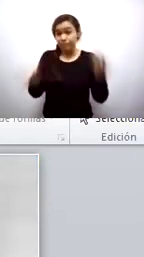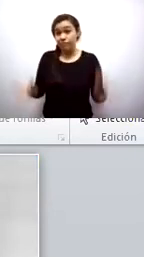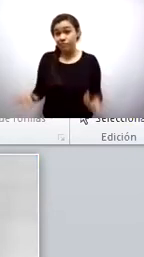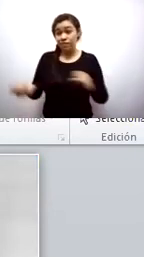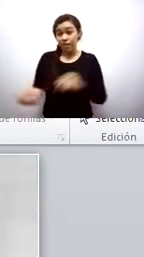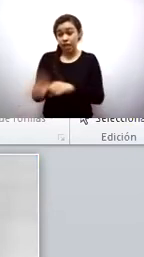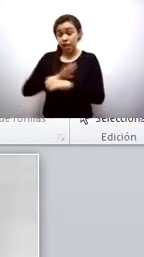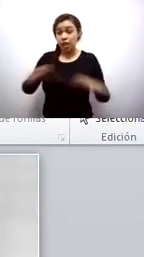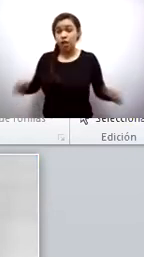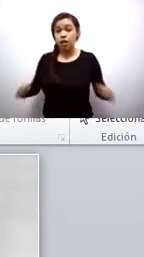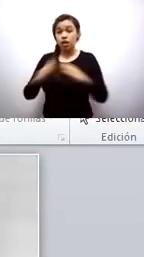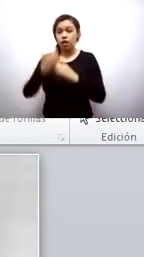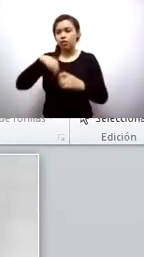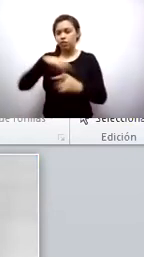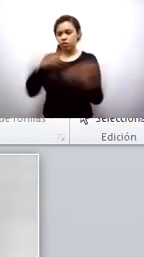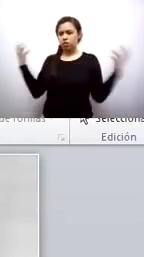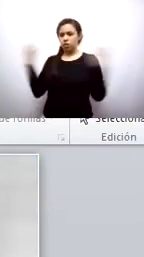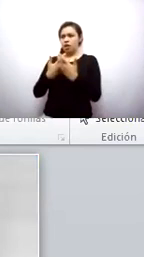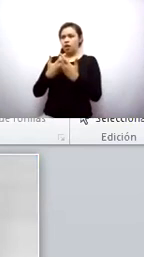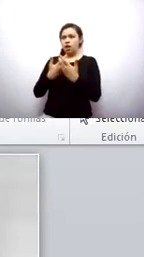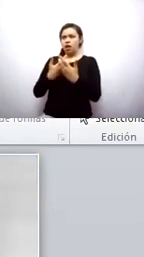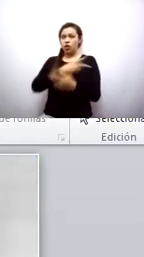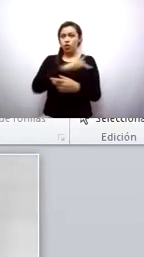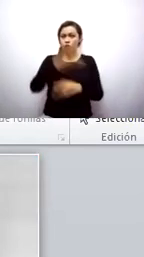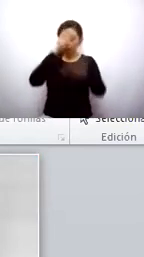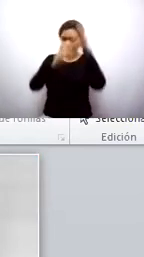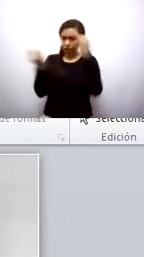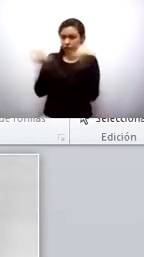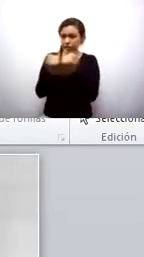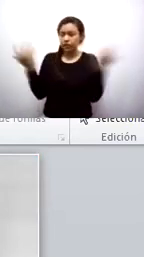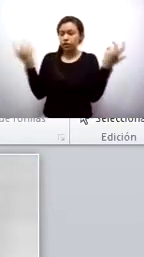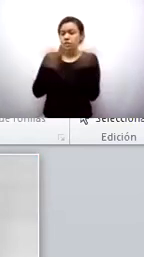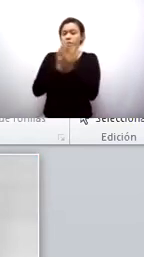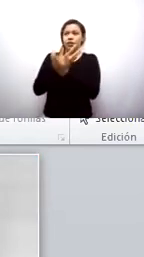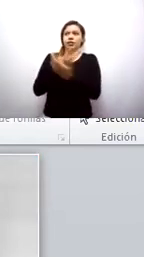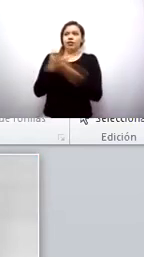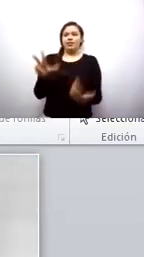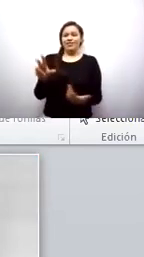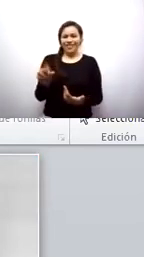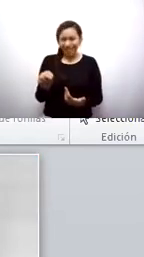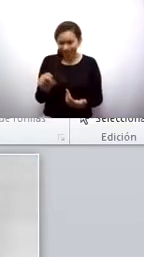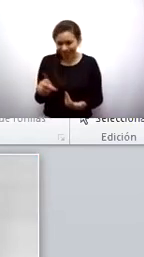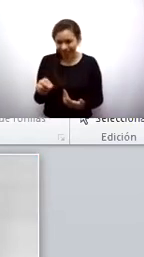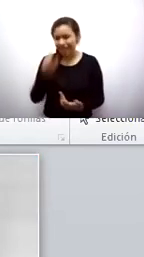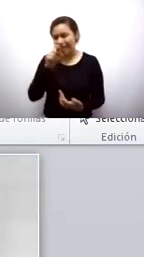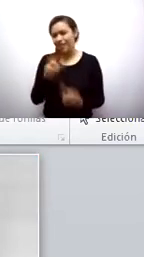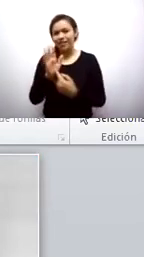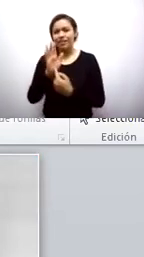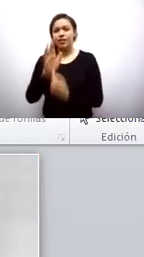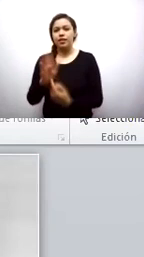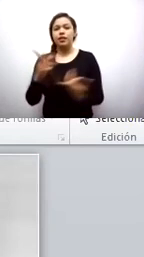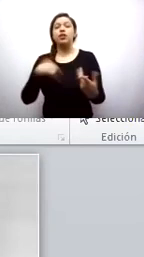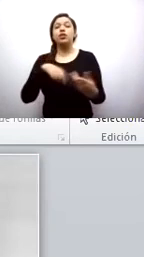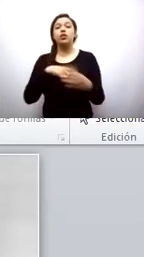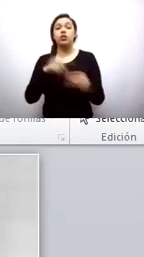alguna manera, darnos cuenta que no todos aprendíamos de la misma manera. Y fiel reflejo, pues, fue justamente el insertarnos en una